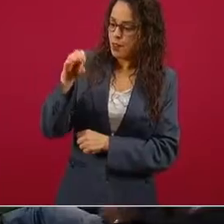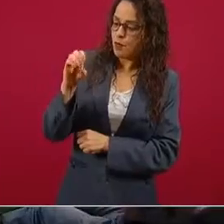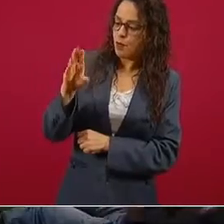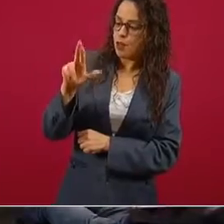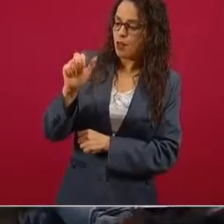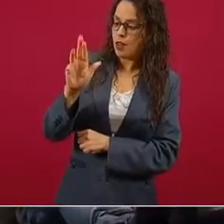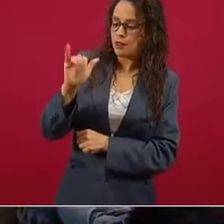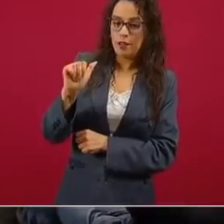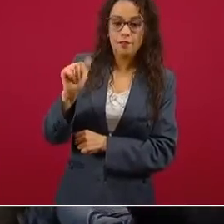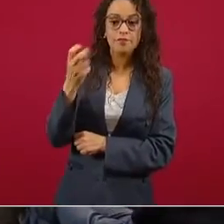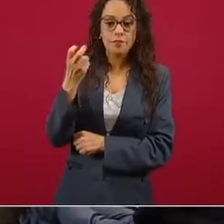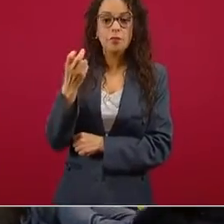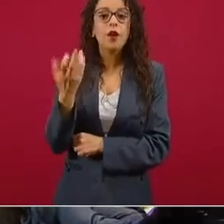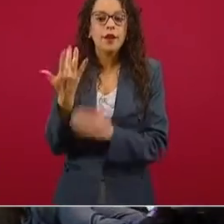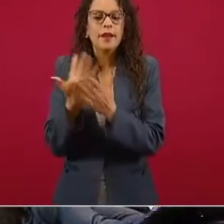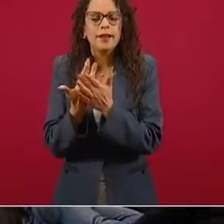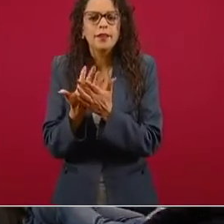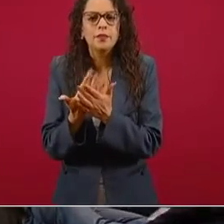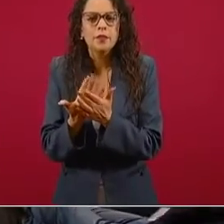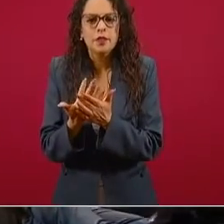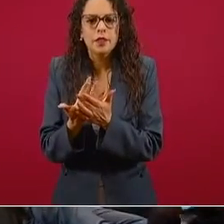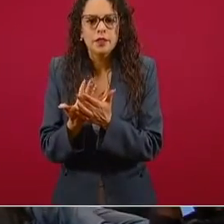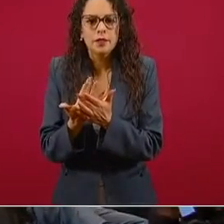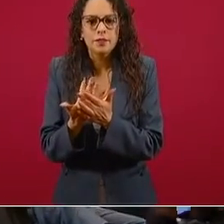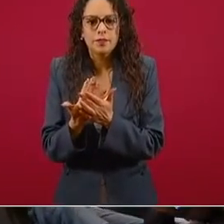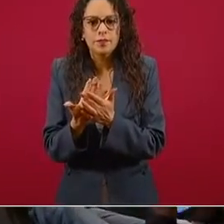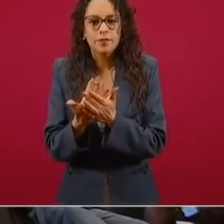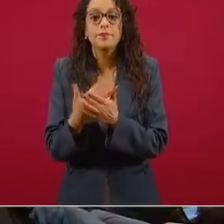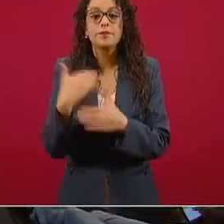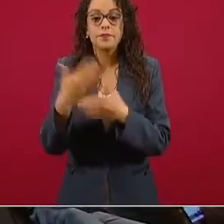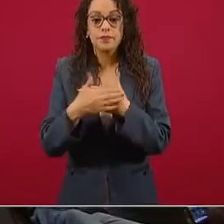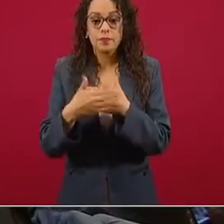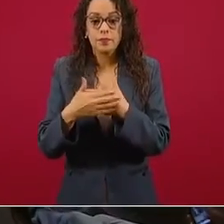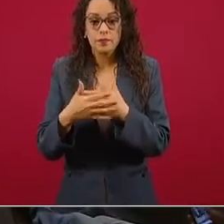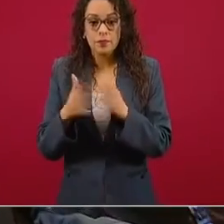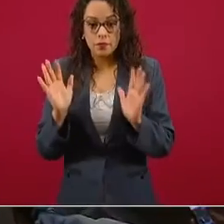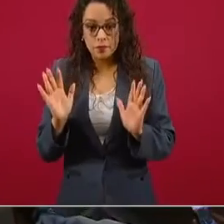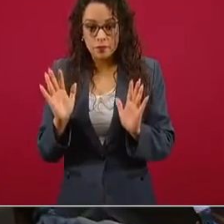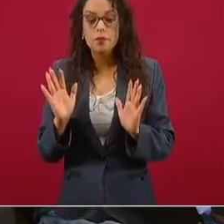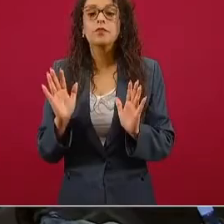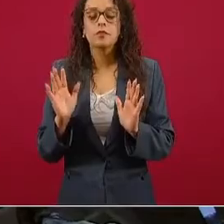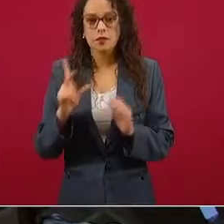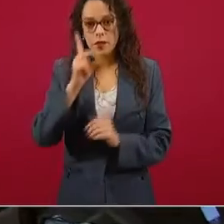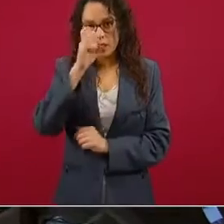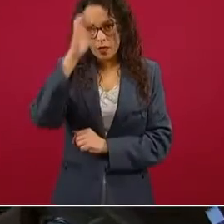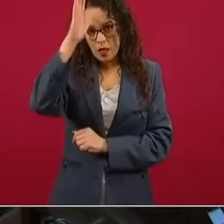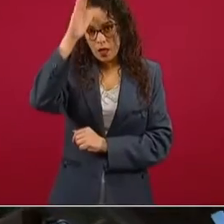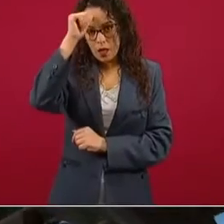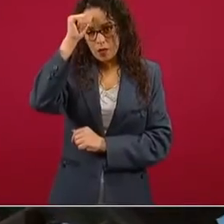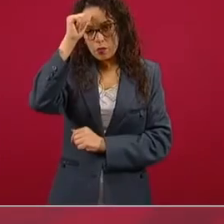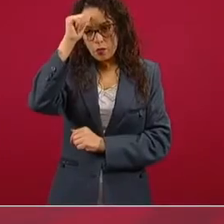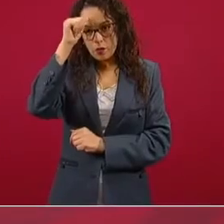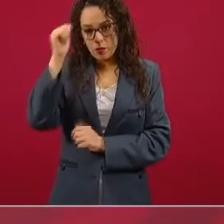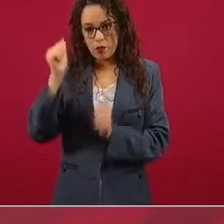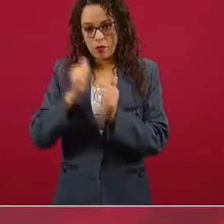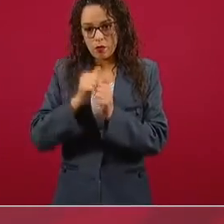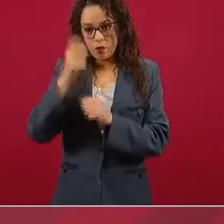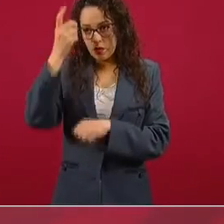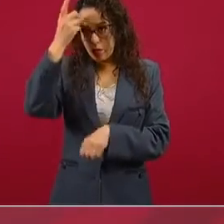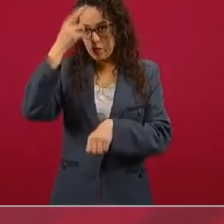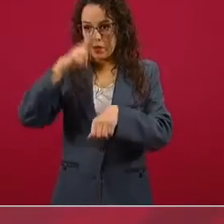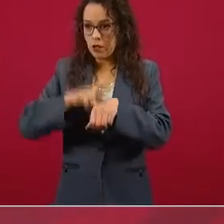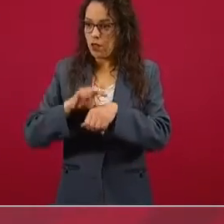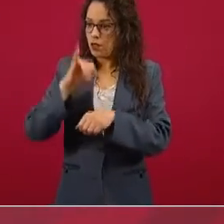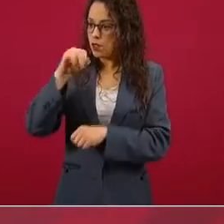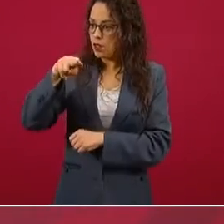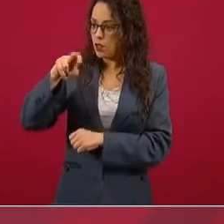a esperar en su momento para ponernos de acuerdo con los directivos del INE